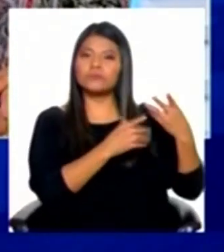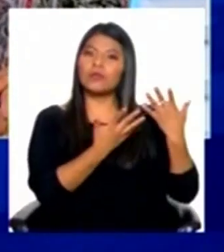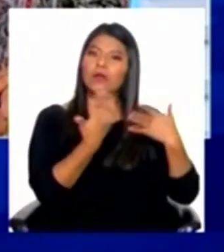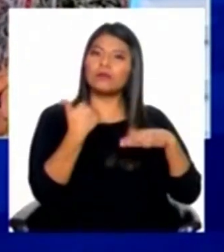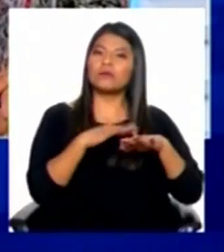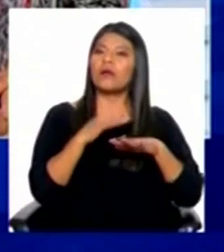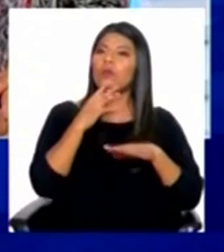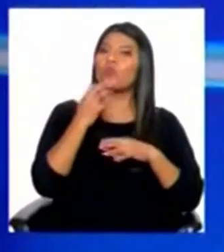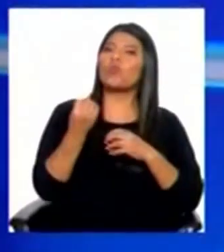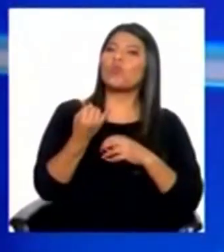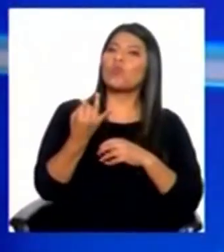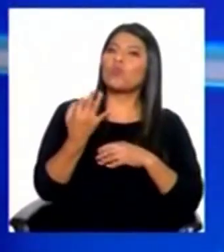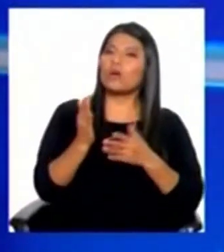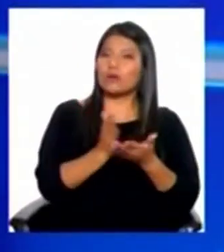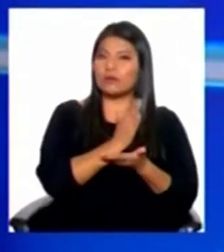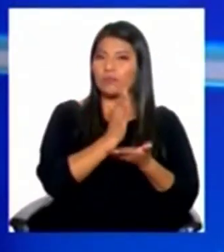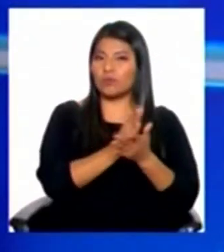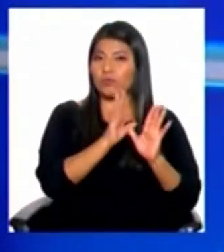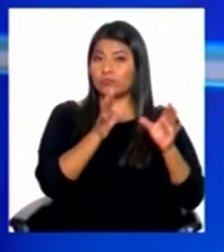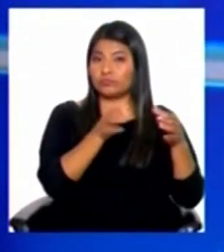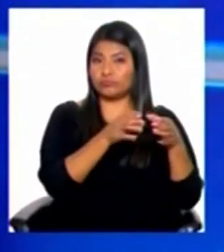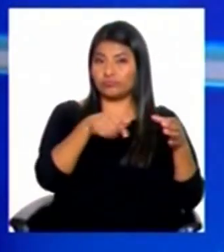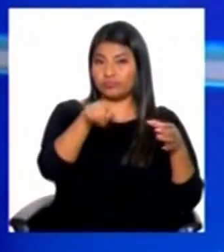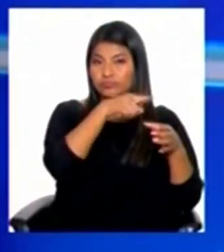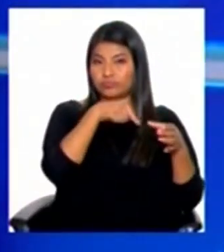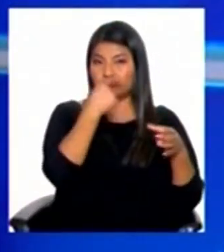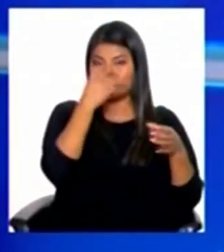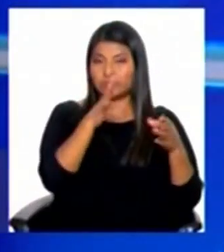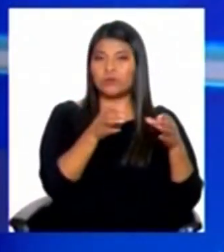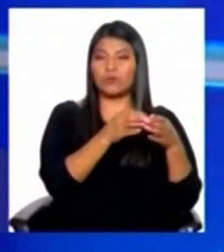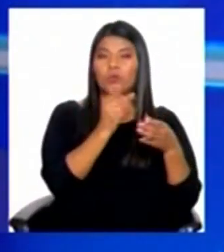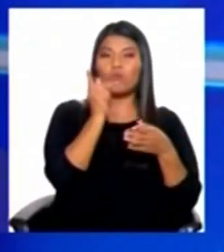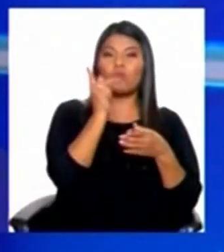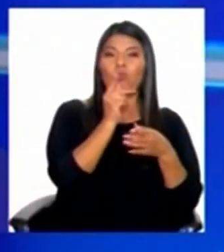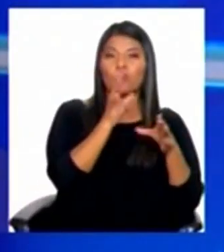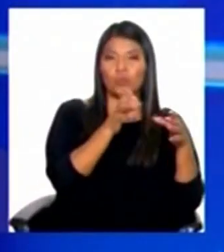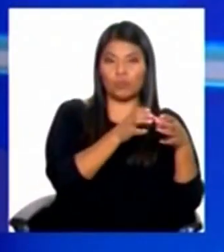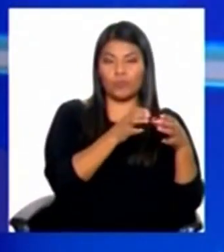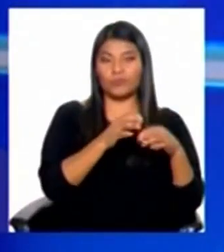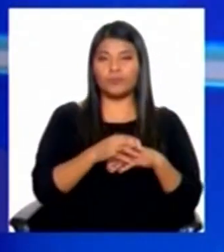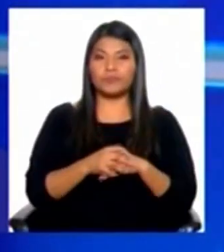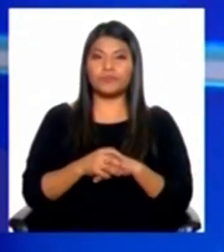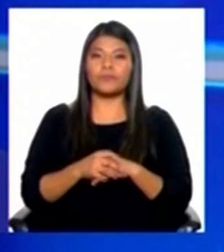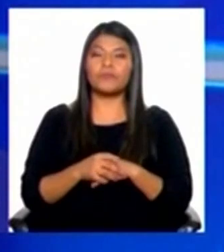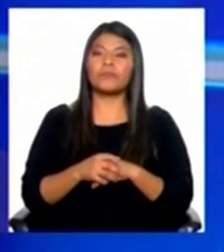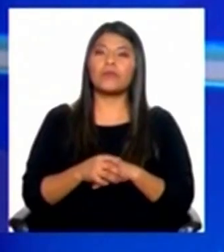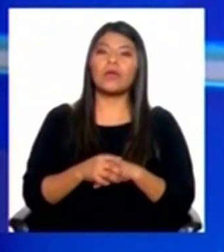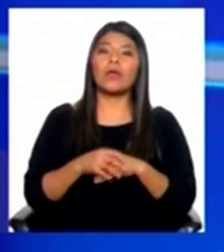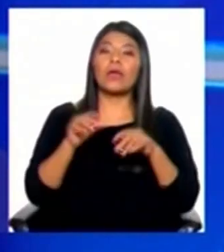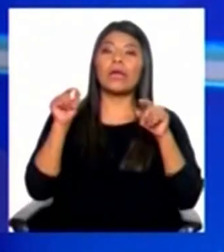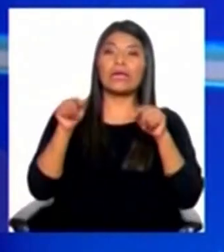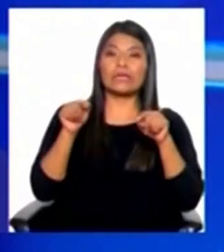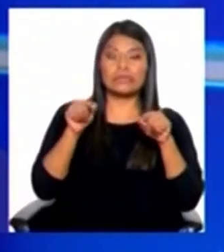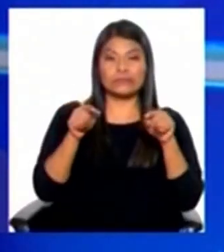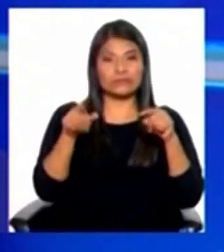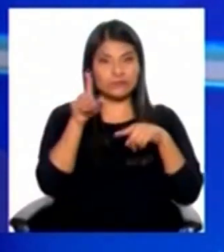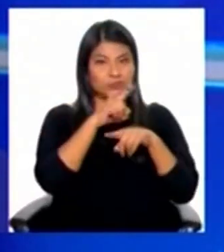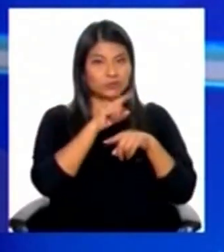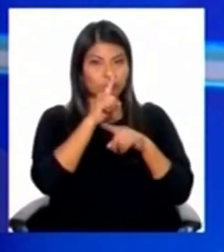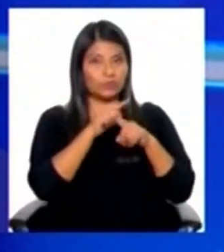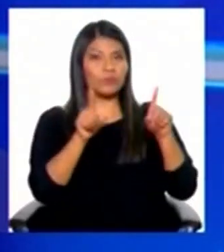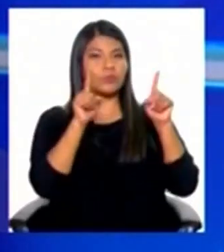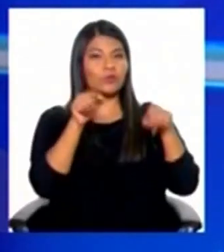Popular? Yo creo que hay que hacer una clara diferenciación entre el proceso que ya se encuentra avanzado en contra de Fuerza